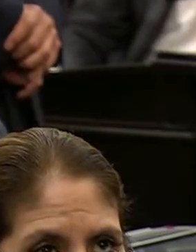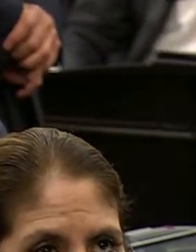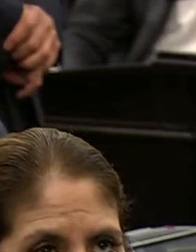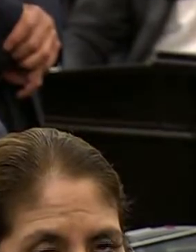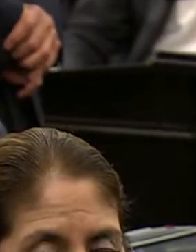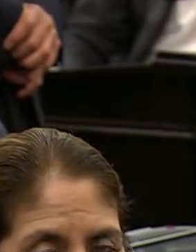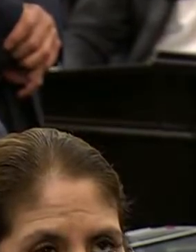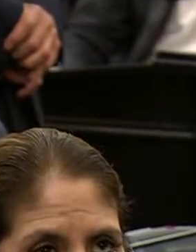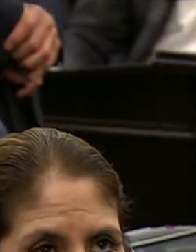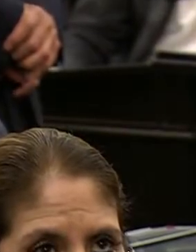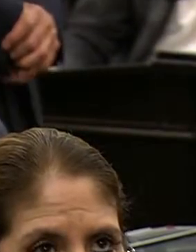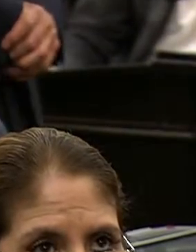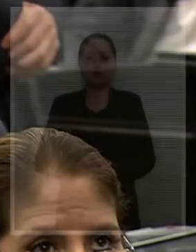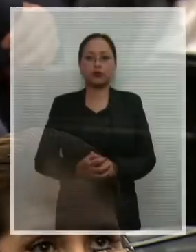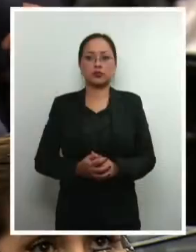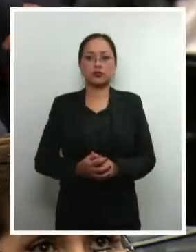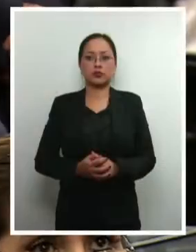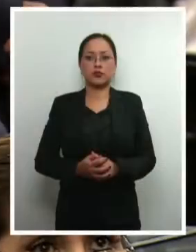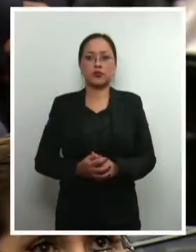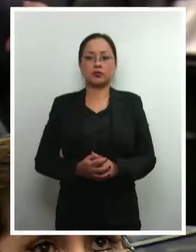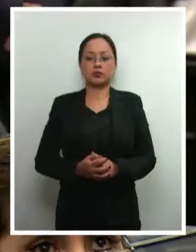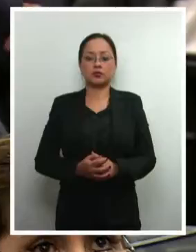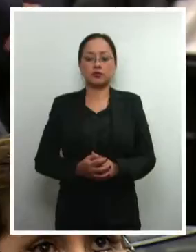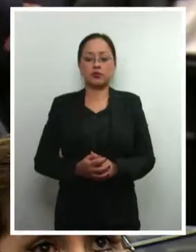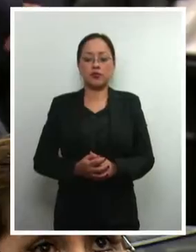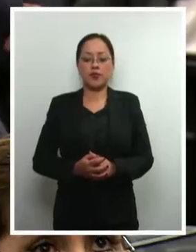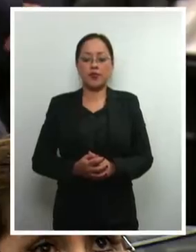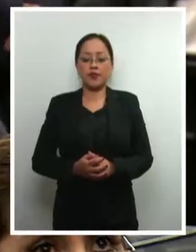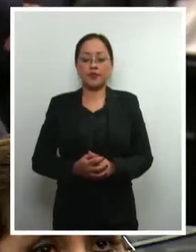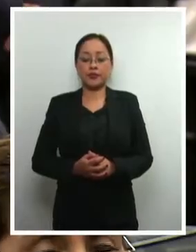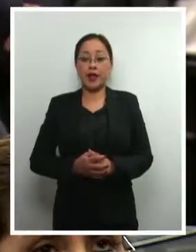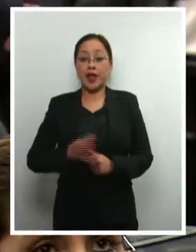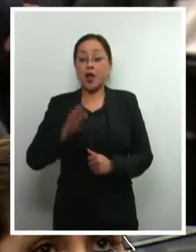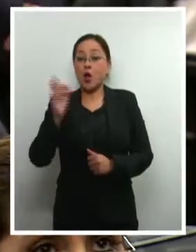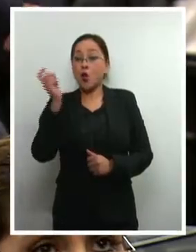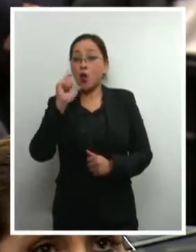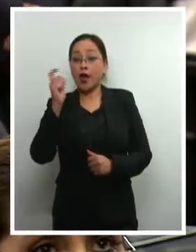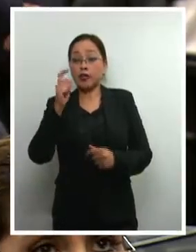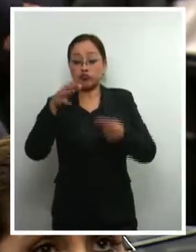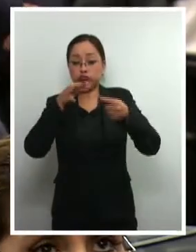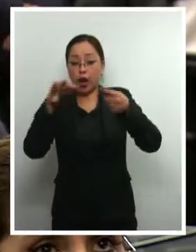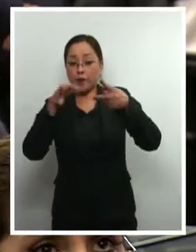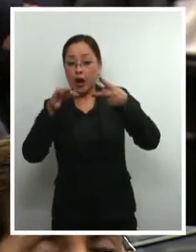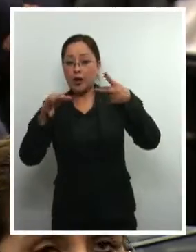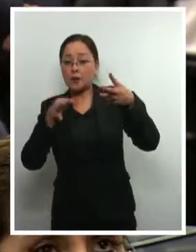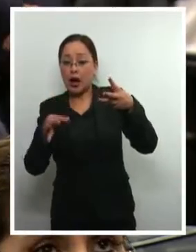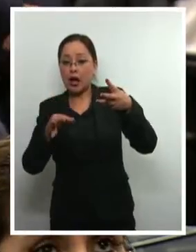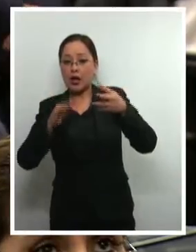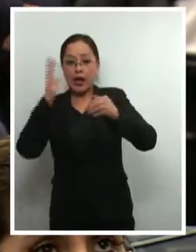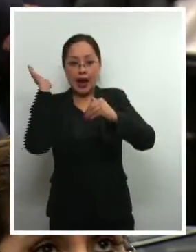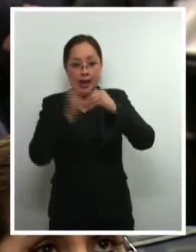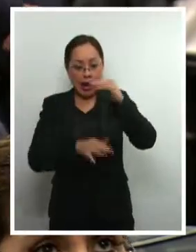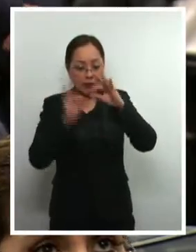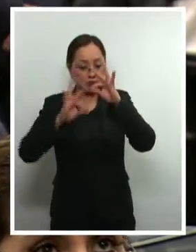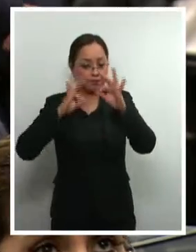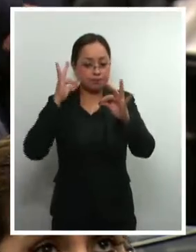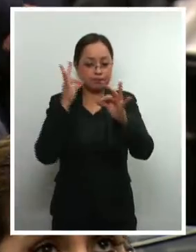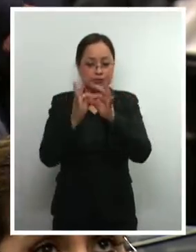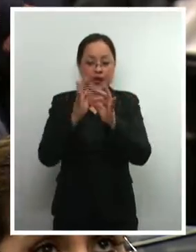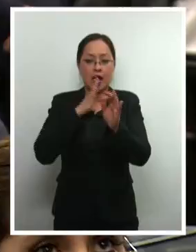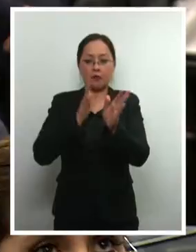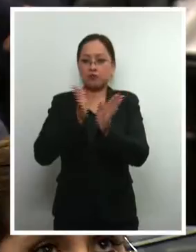más bien, perdón, punto y seguido, una vez agotadas las reservas, ya tuvieron esta doble